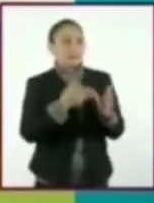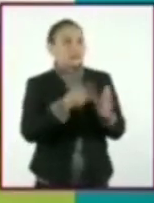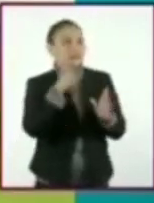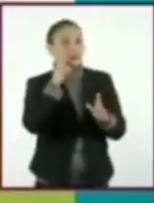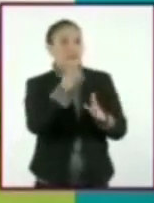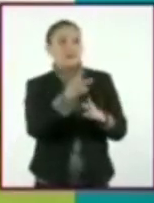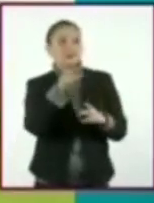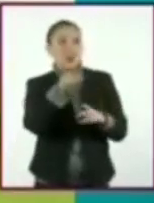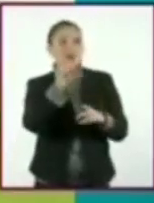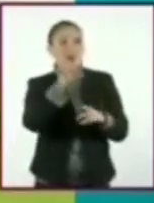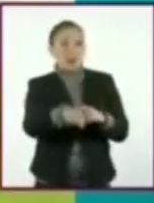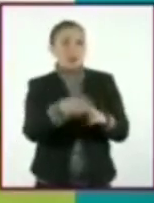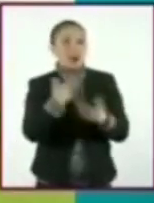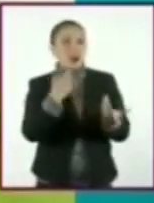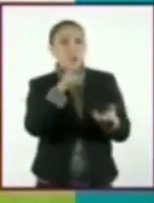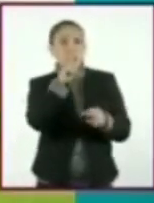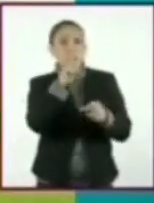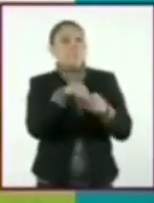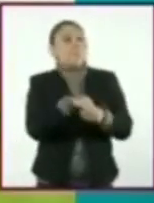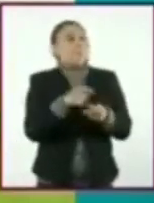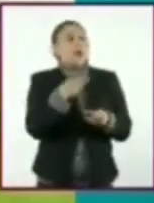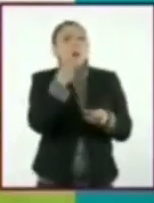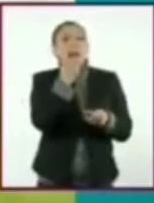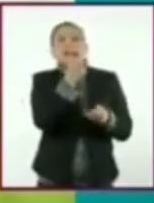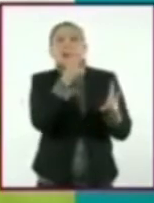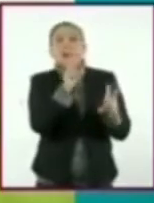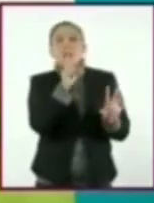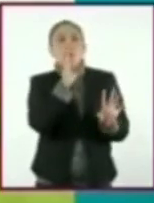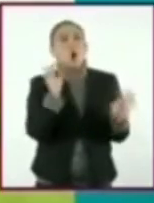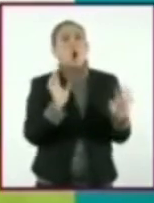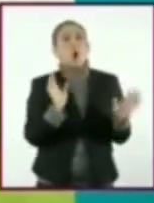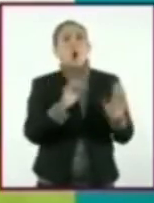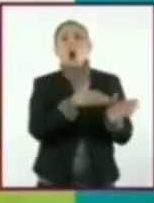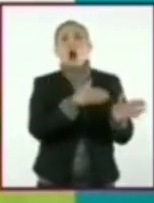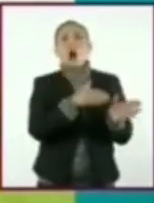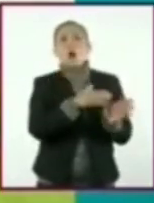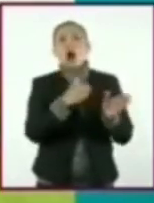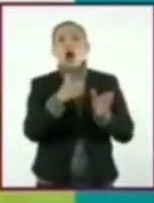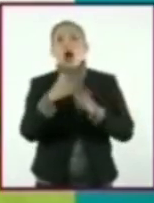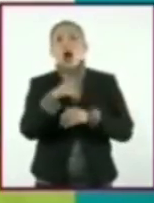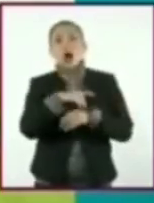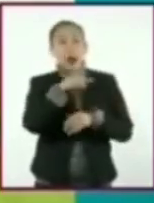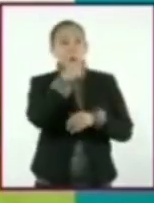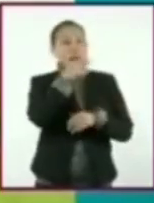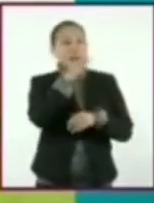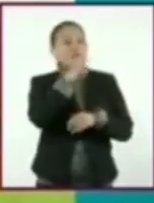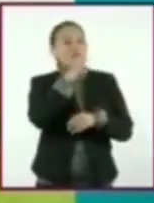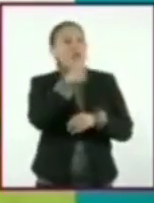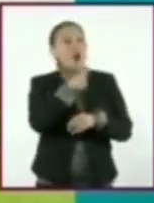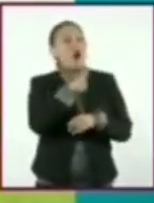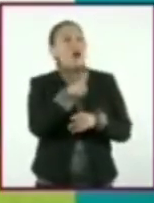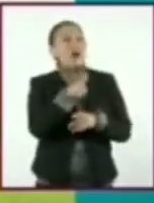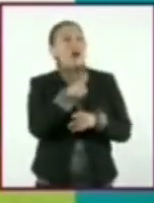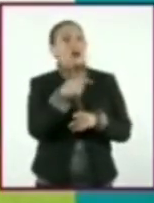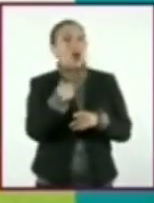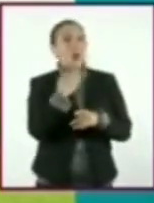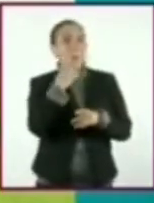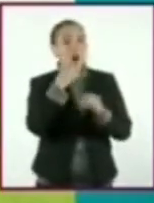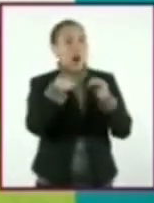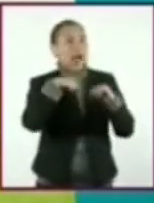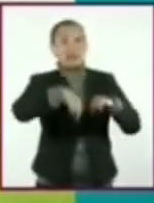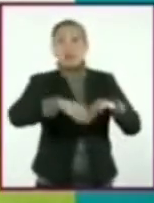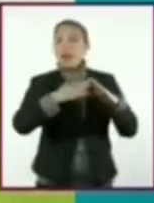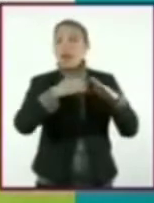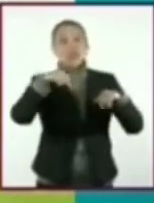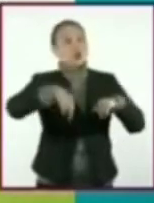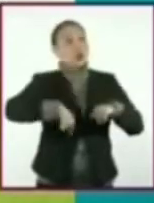y como tú dices, es tabú porque no se habla y los papás a veces prefieren de yo pongo mi casa, pongo